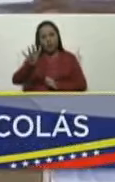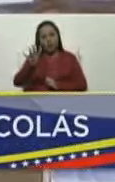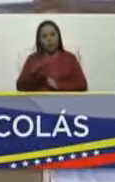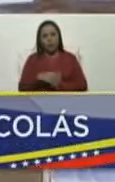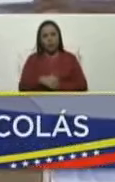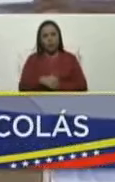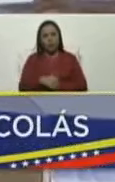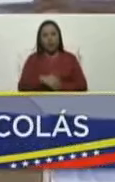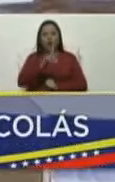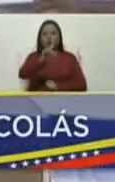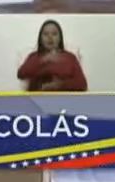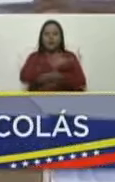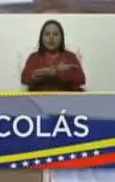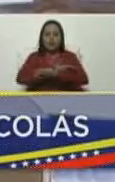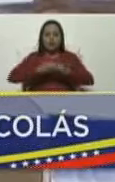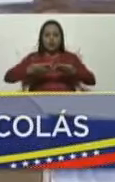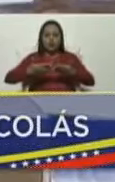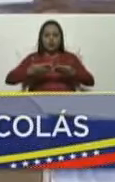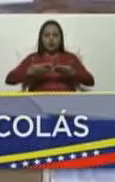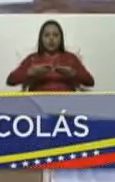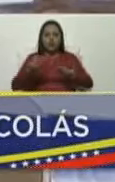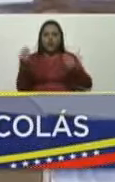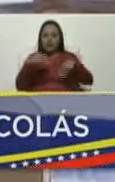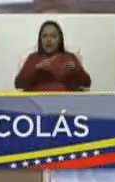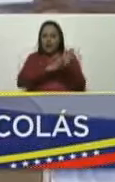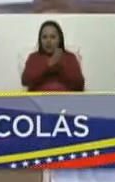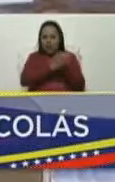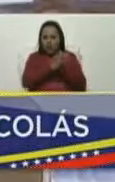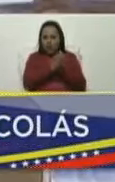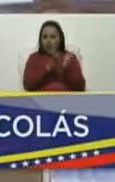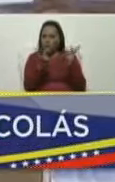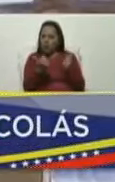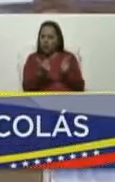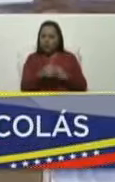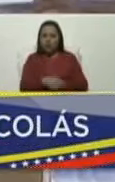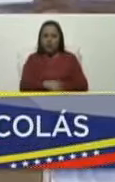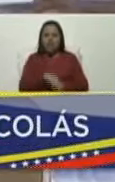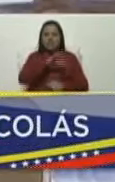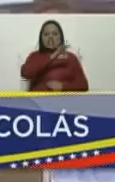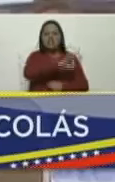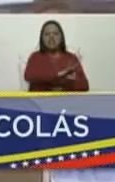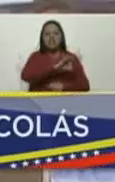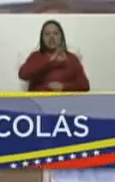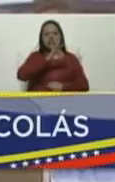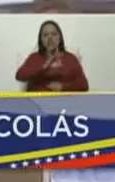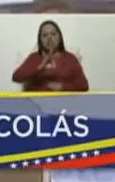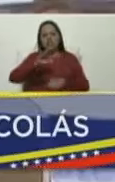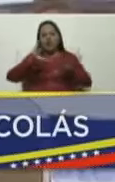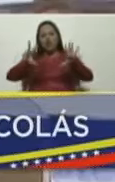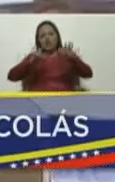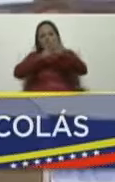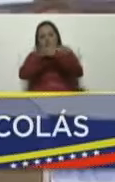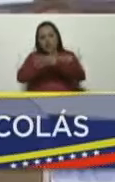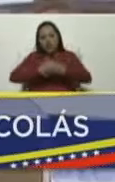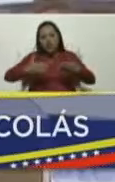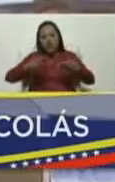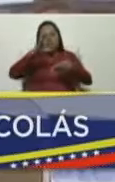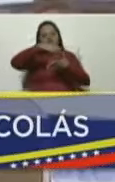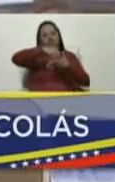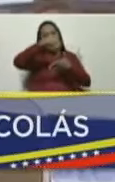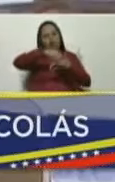en 1 millón o más de emprendedores? 338 millones de